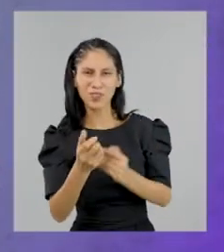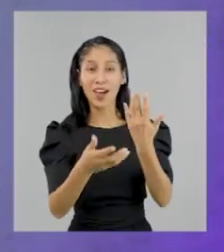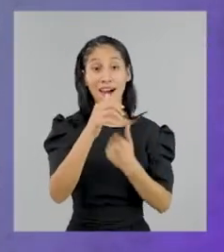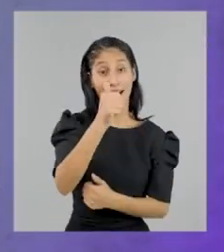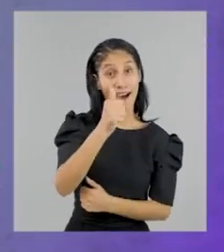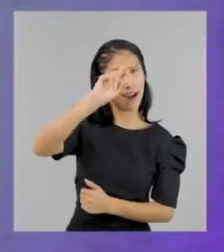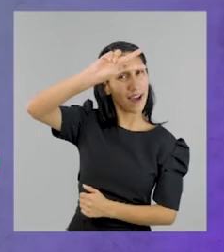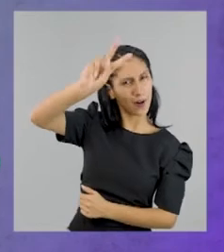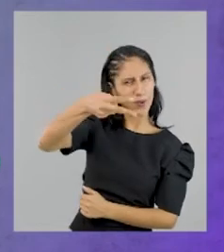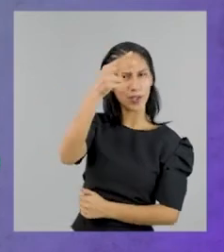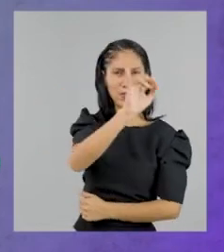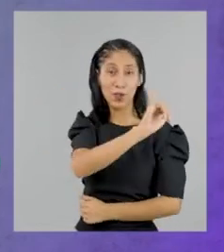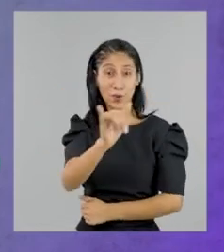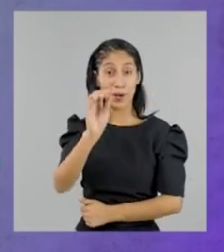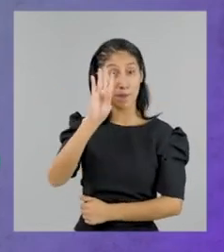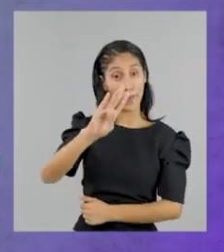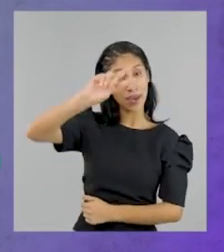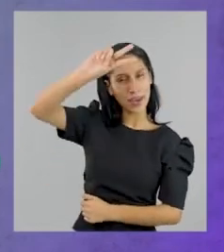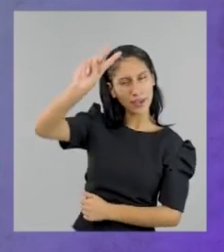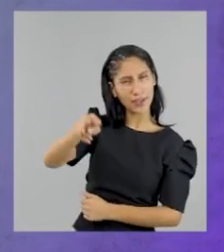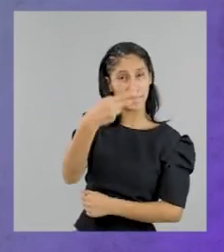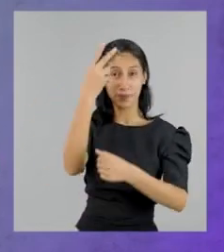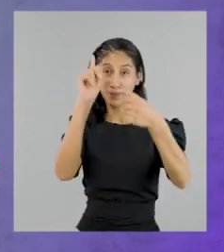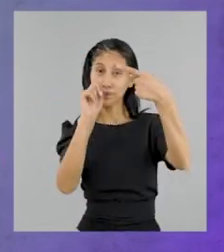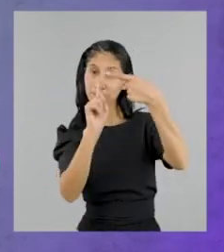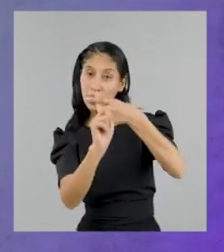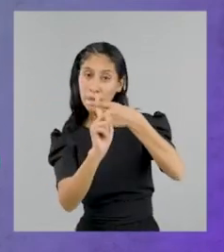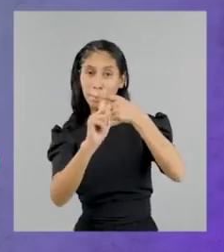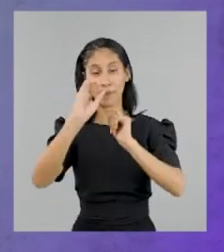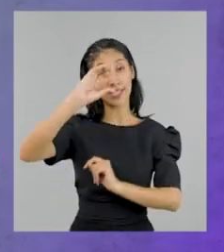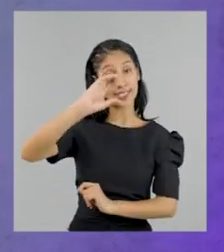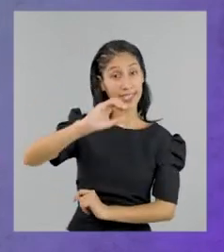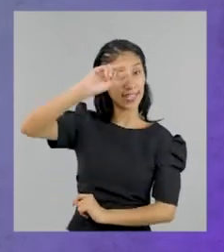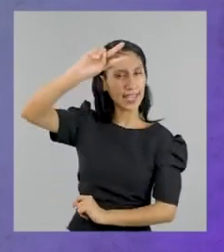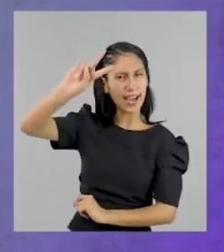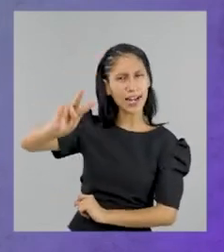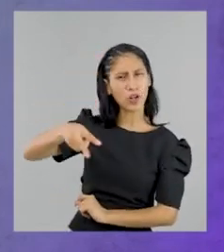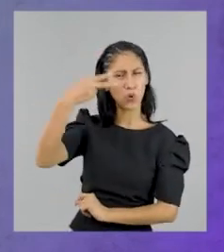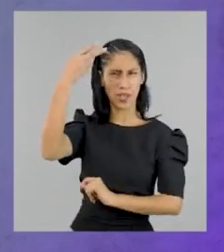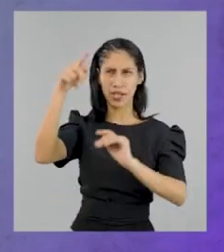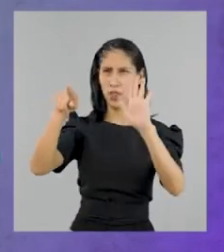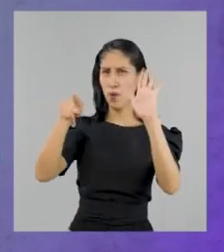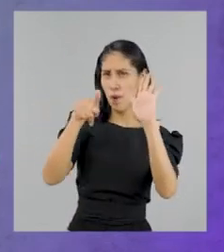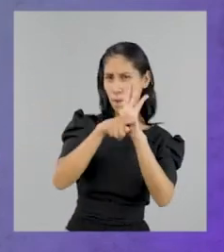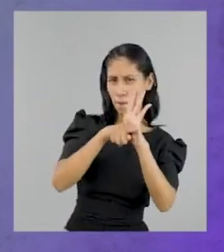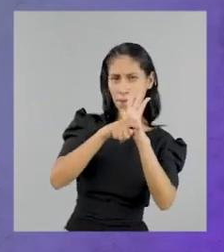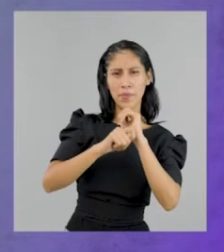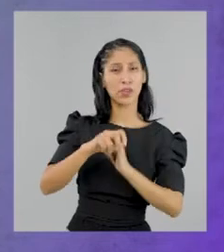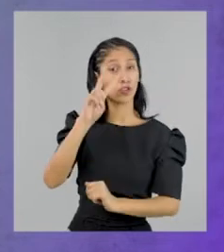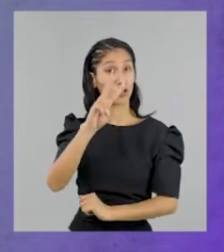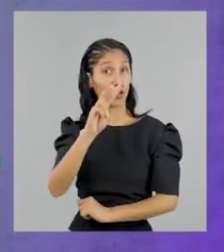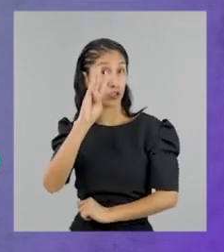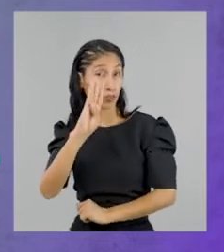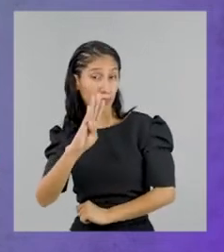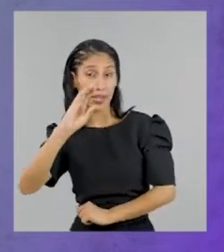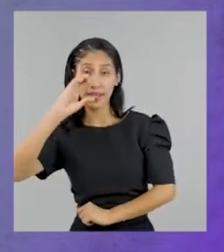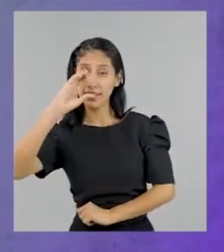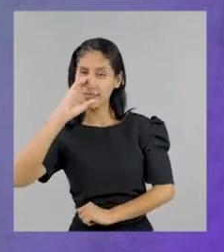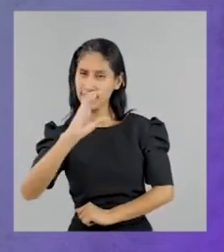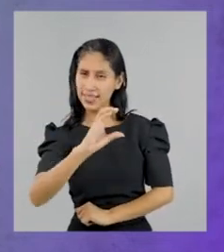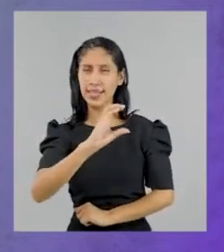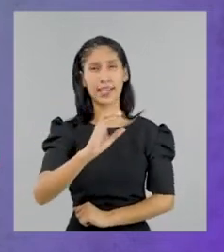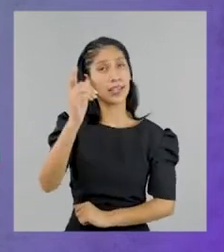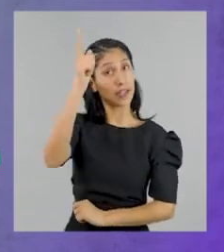A. A al cuadrado igual B al cuadrado más C al cuadrado